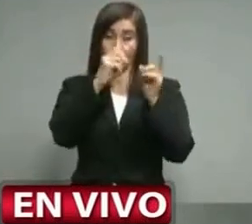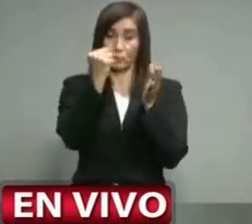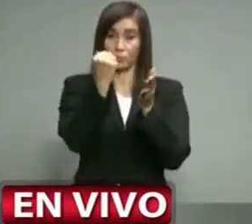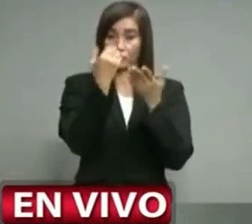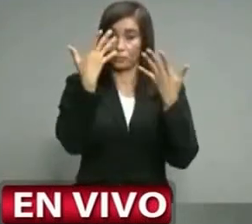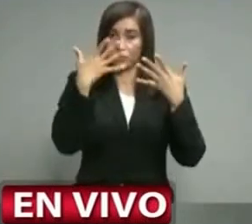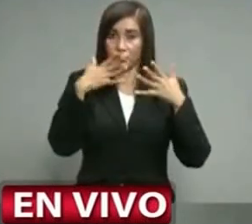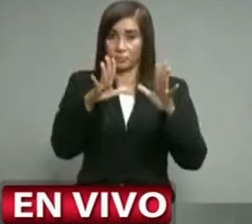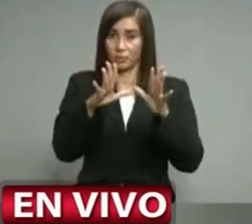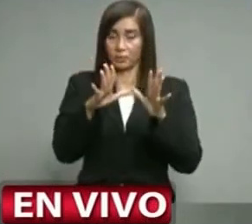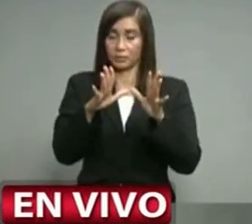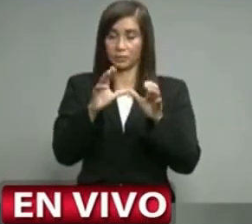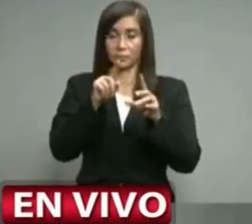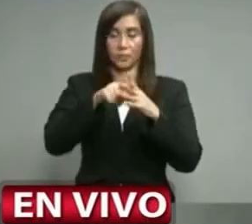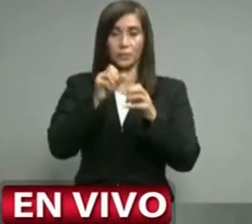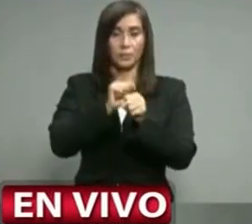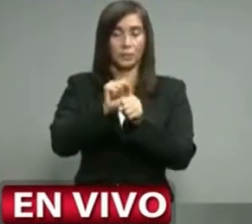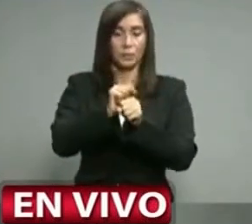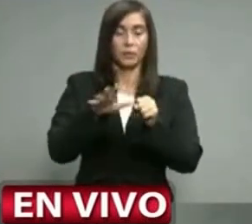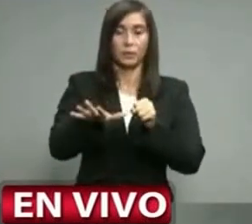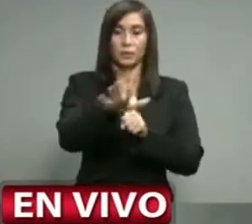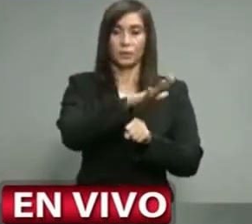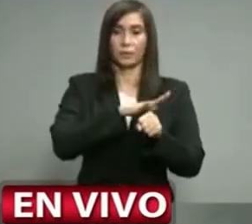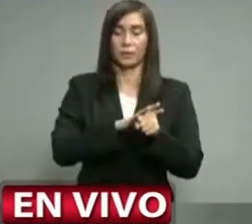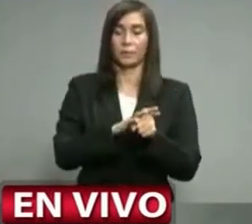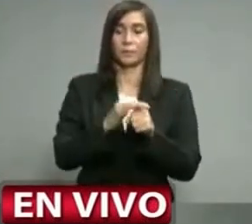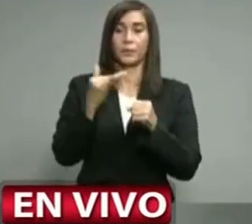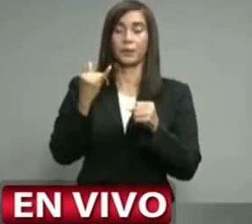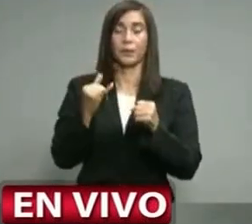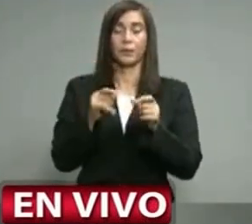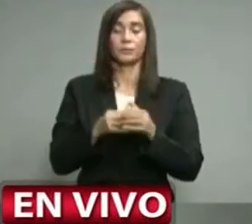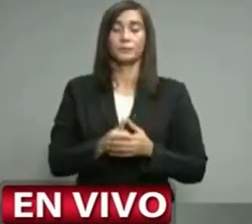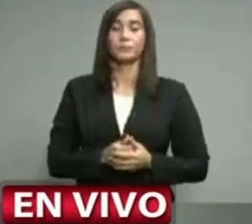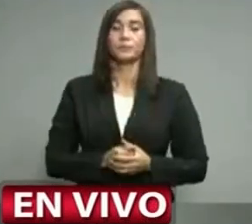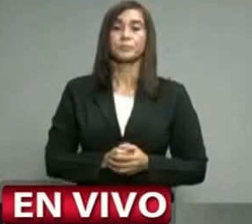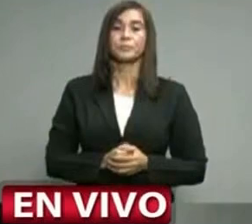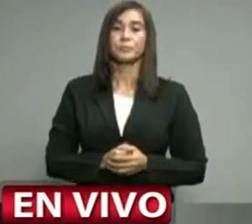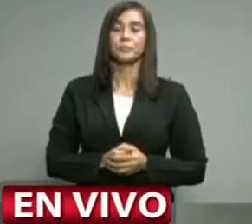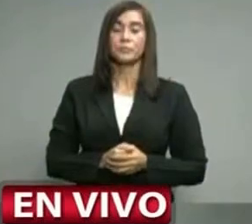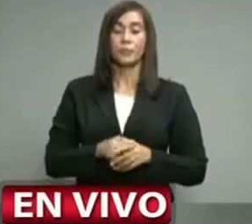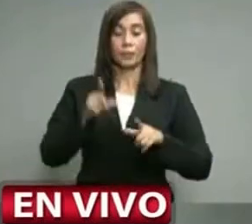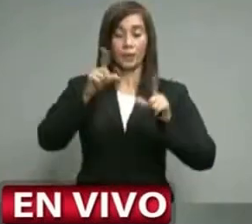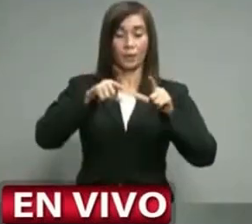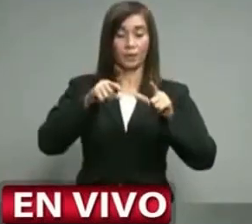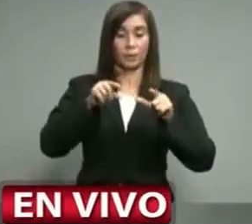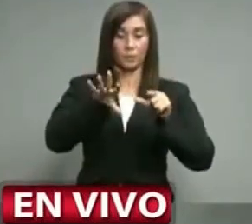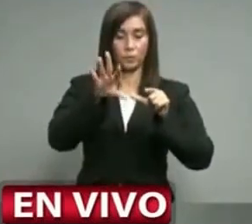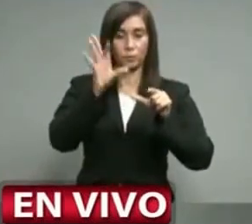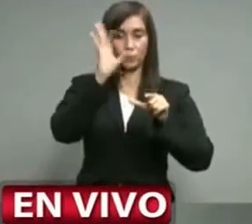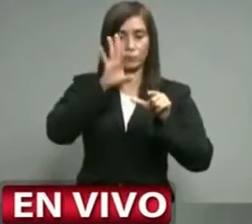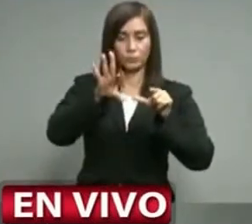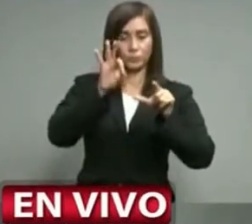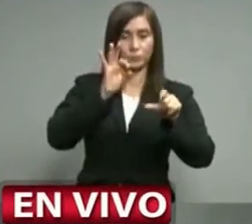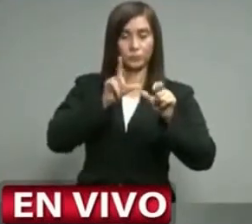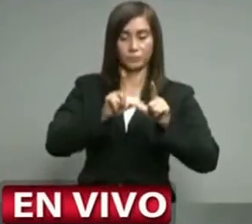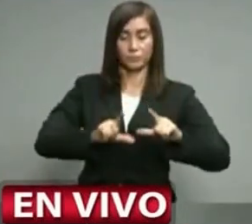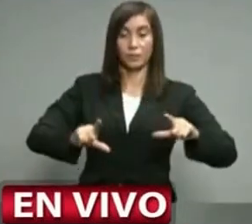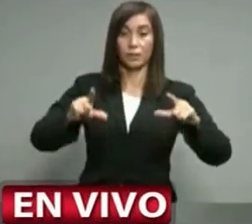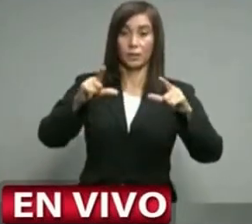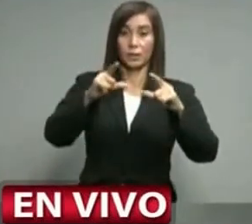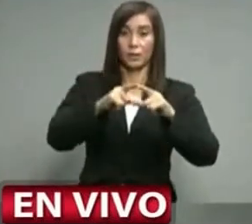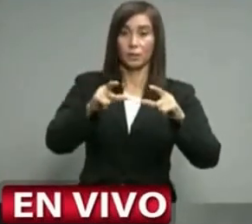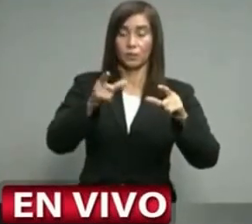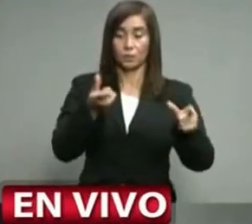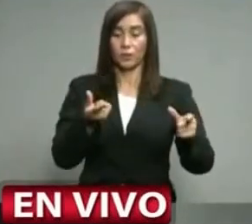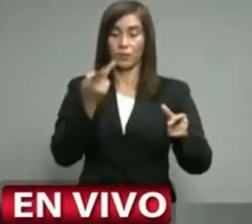Ahora con estas actividades se establecieron micro planes para las zonas de intervención que estaban signadas por